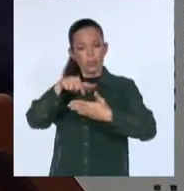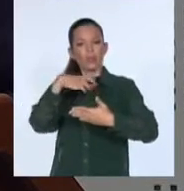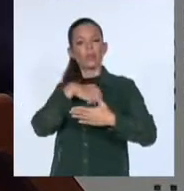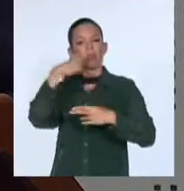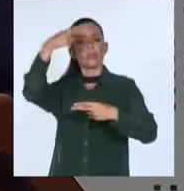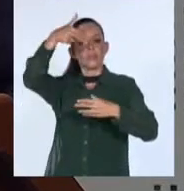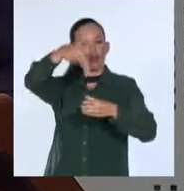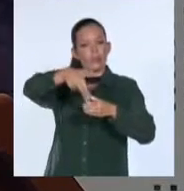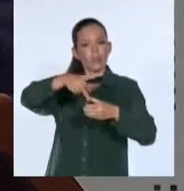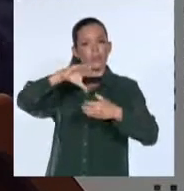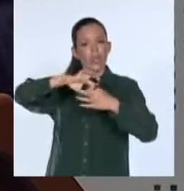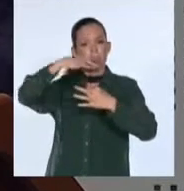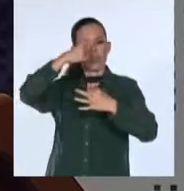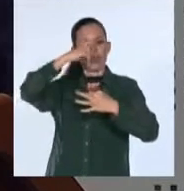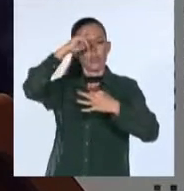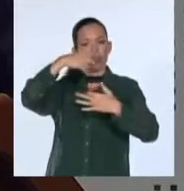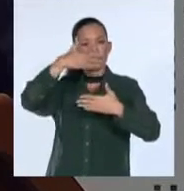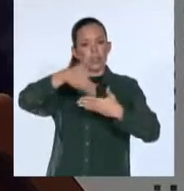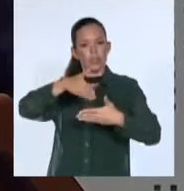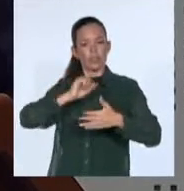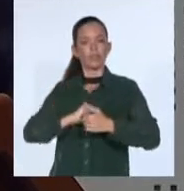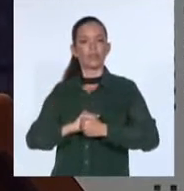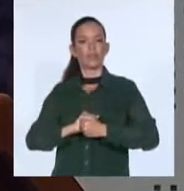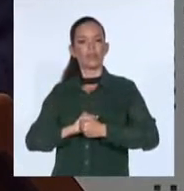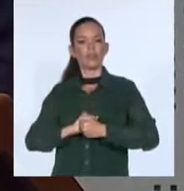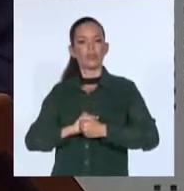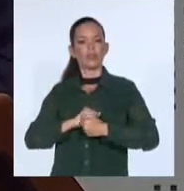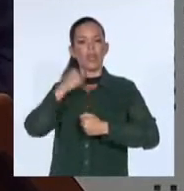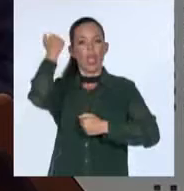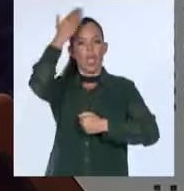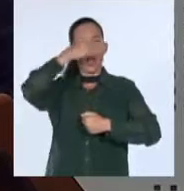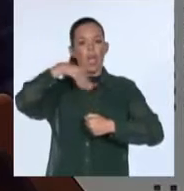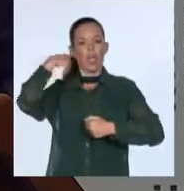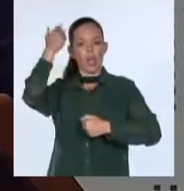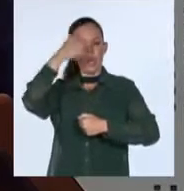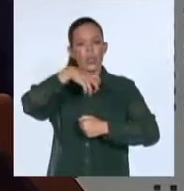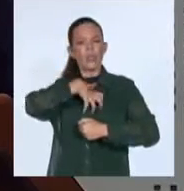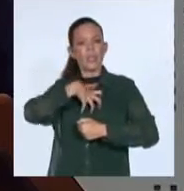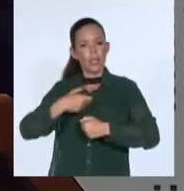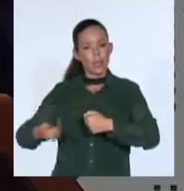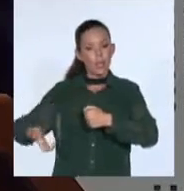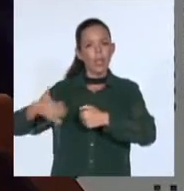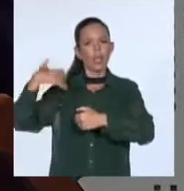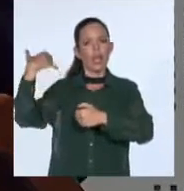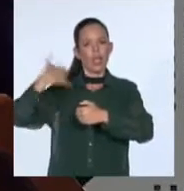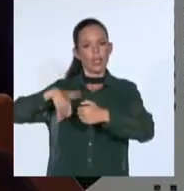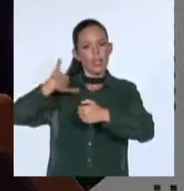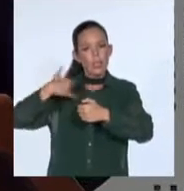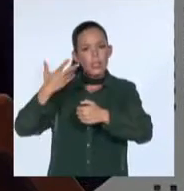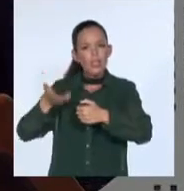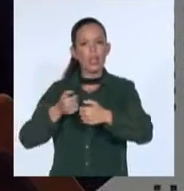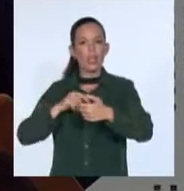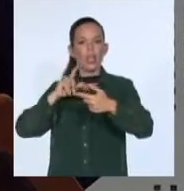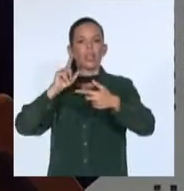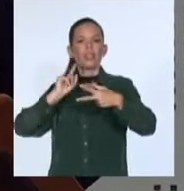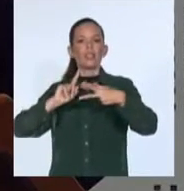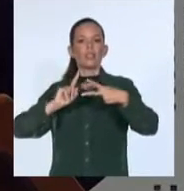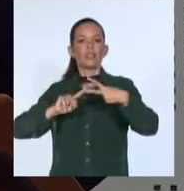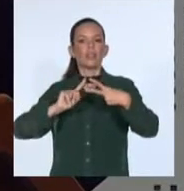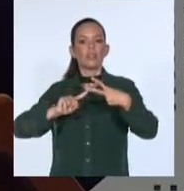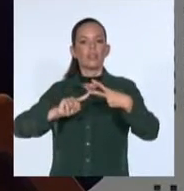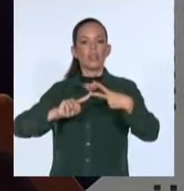Las energías que están en los países árabes, las energías que están en Argentina, segunda reserva de gas no